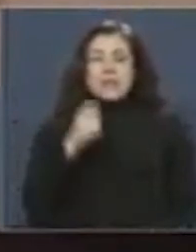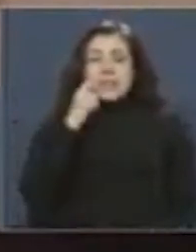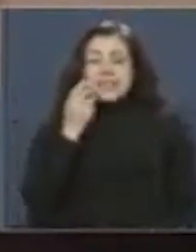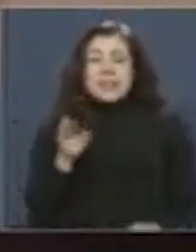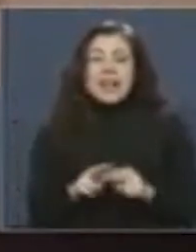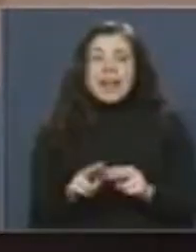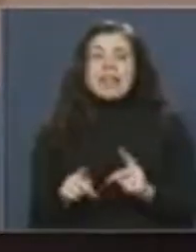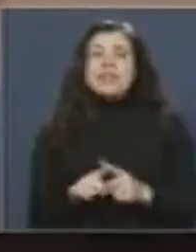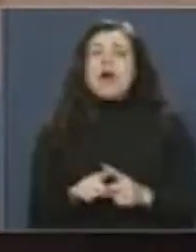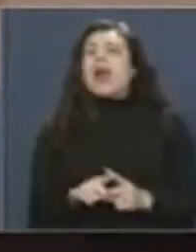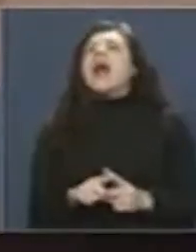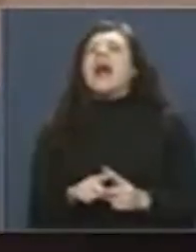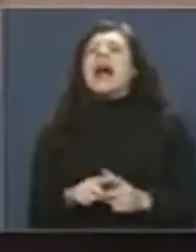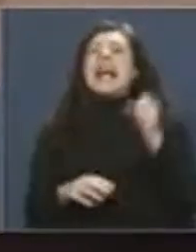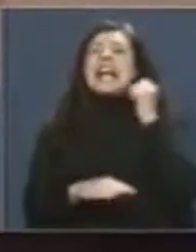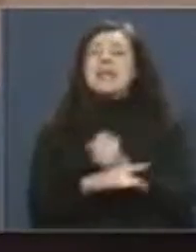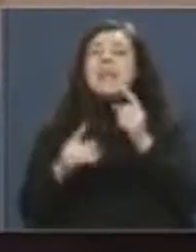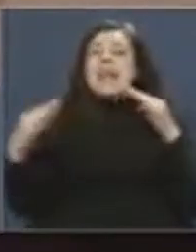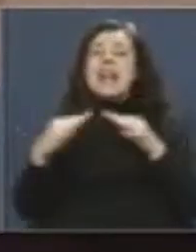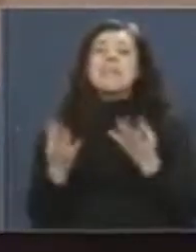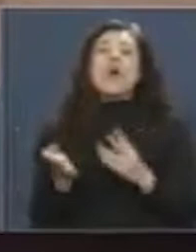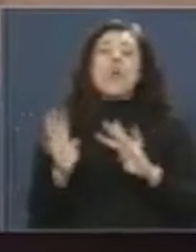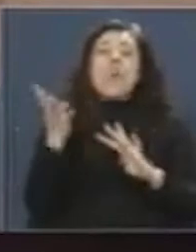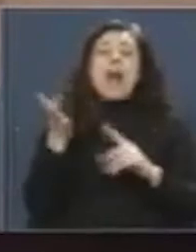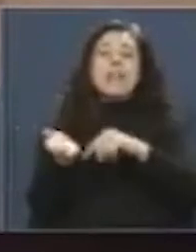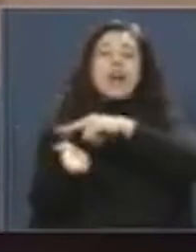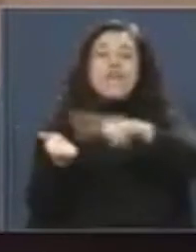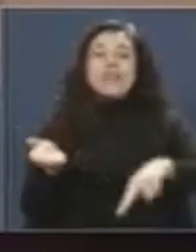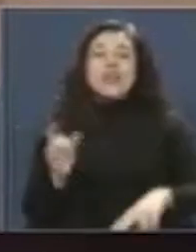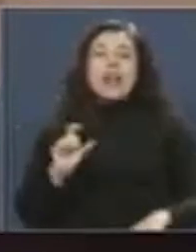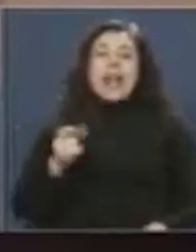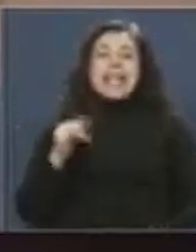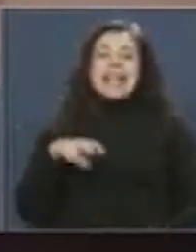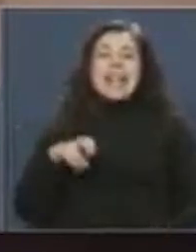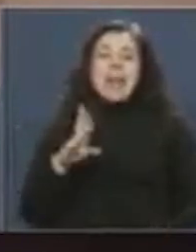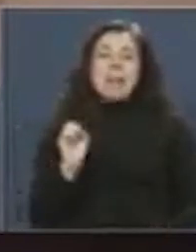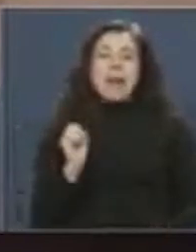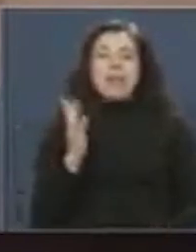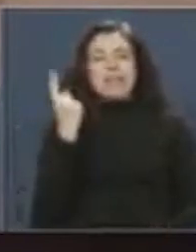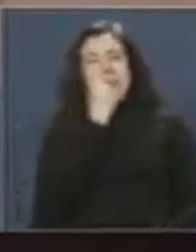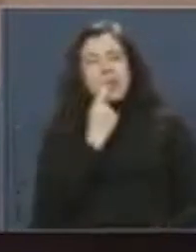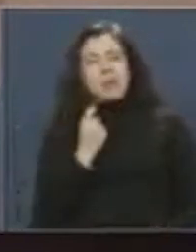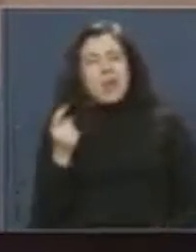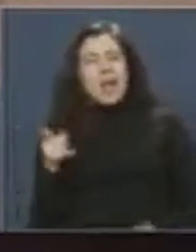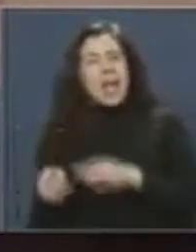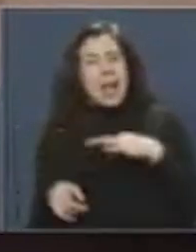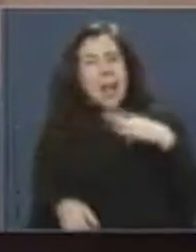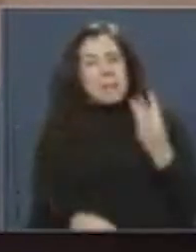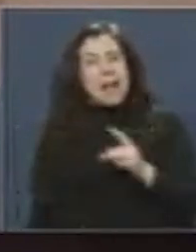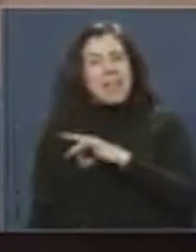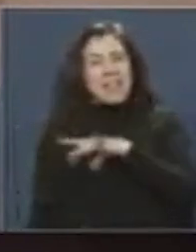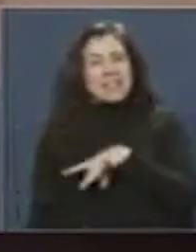en cometedores de crímenes de guerra según la Cuarta Convención de Ginebra. Vale preguntarse, ¿habrá la Embajada de